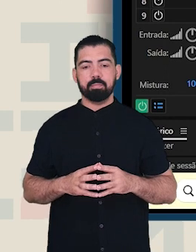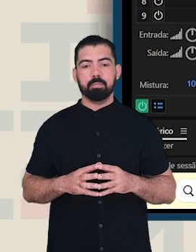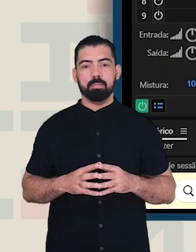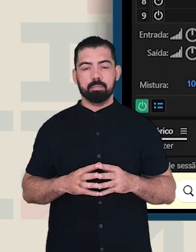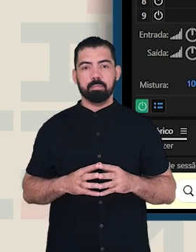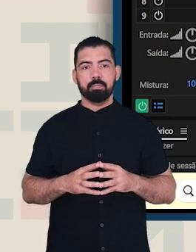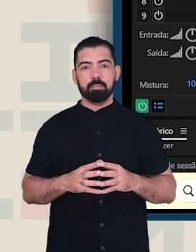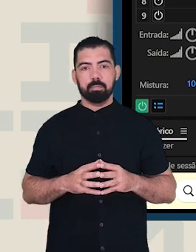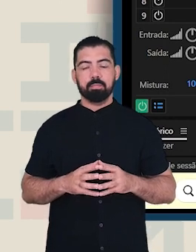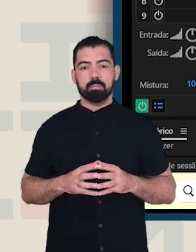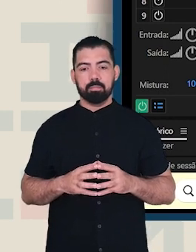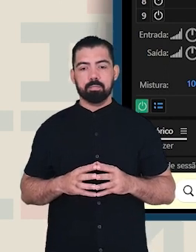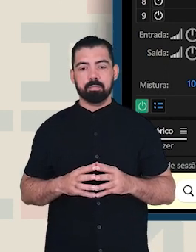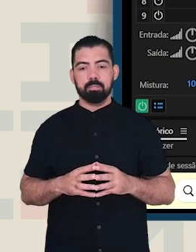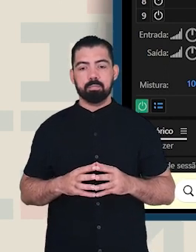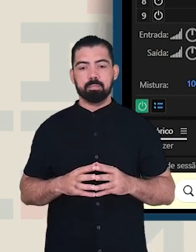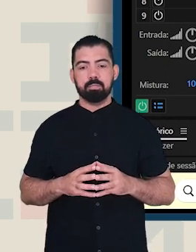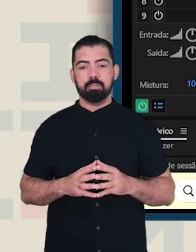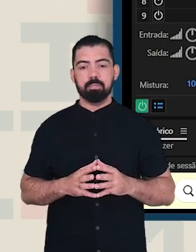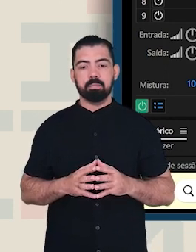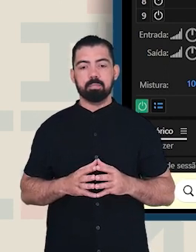release, sustentación y decay.